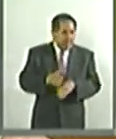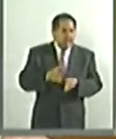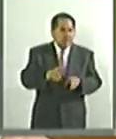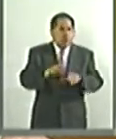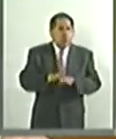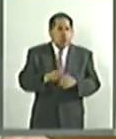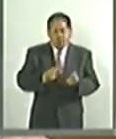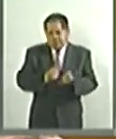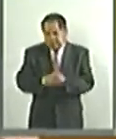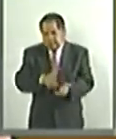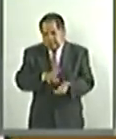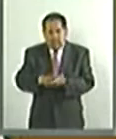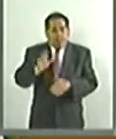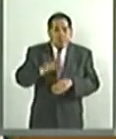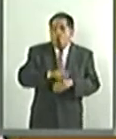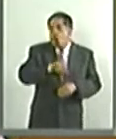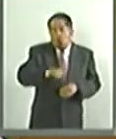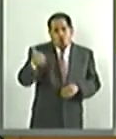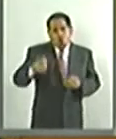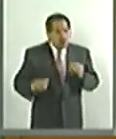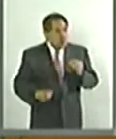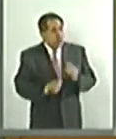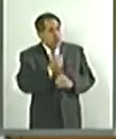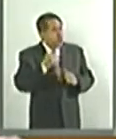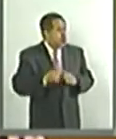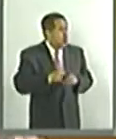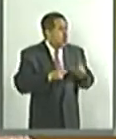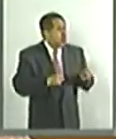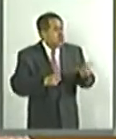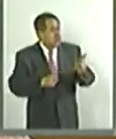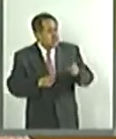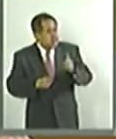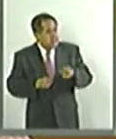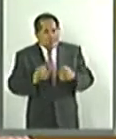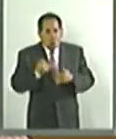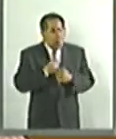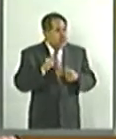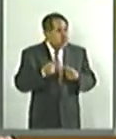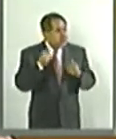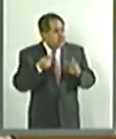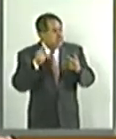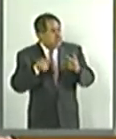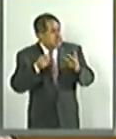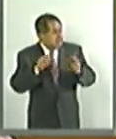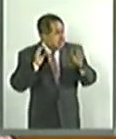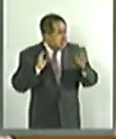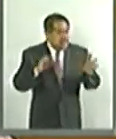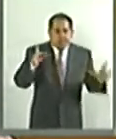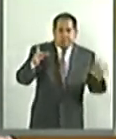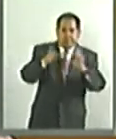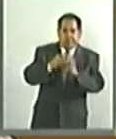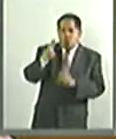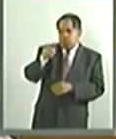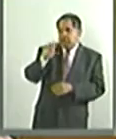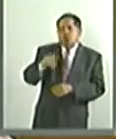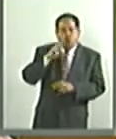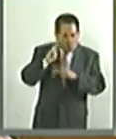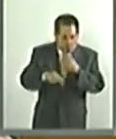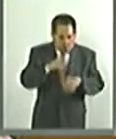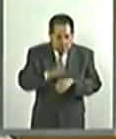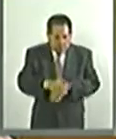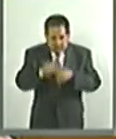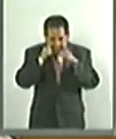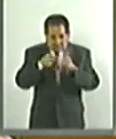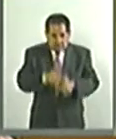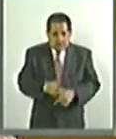de impulsar nuevos sitios que cumplan con las características de los geoparques mundiales de la UNESCO.